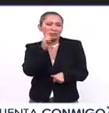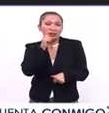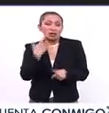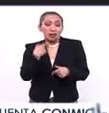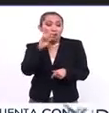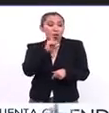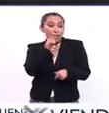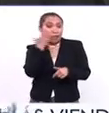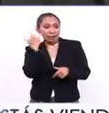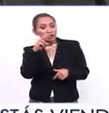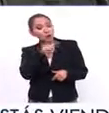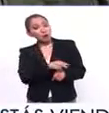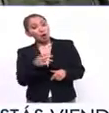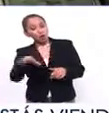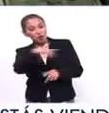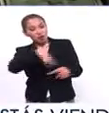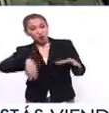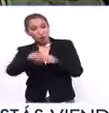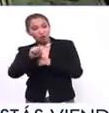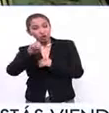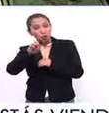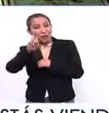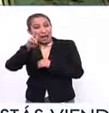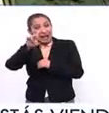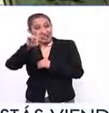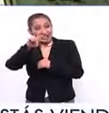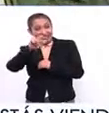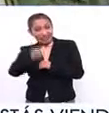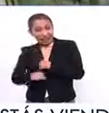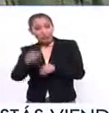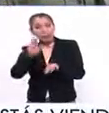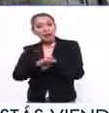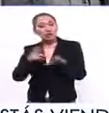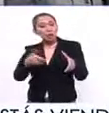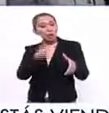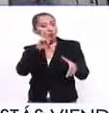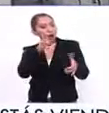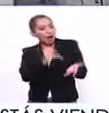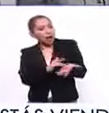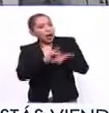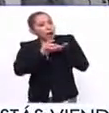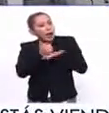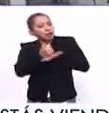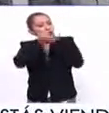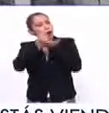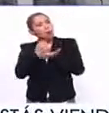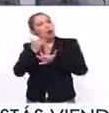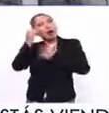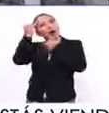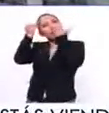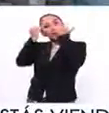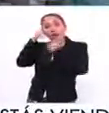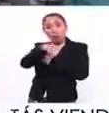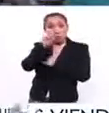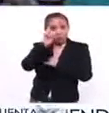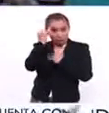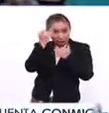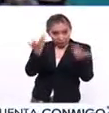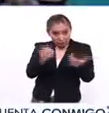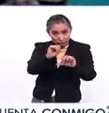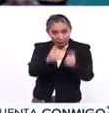Las mujeres eran vistas en el círculo de los surrealistas, es sabido, pues más como una fuente de inspiración que como estas mujeres, ¿no?,